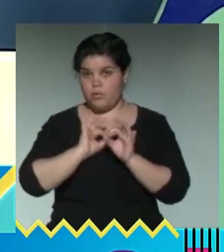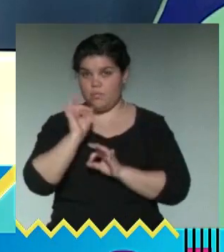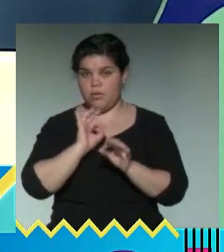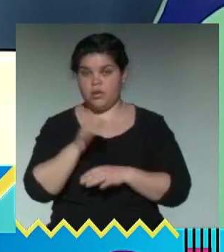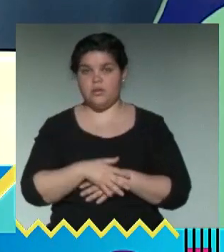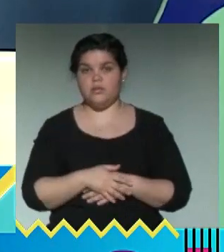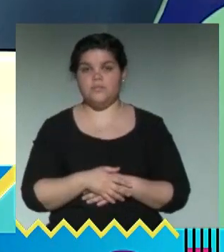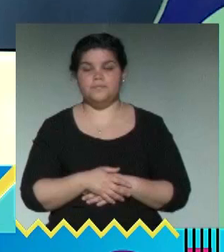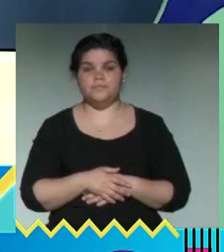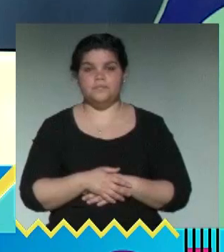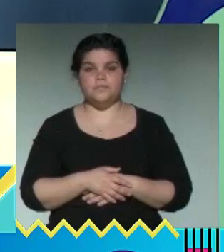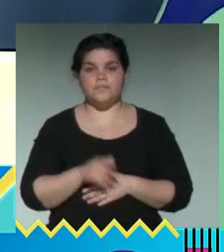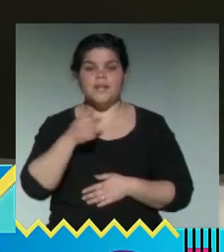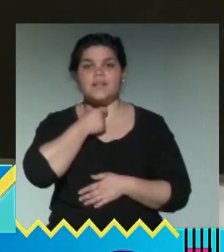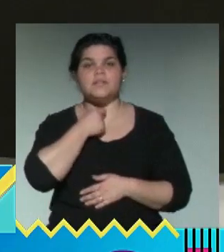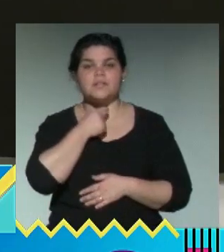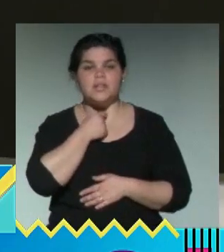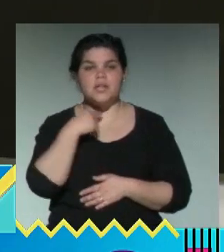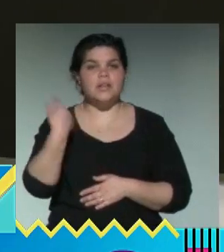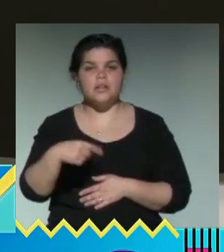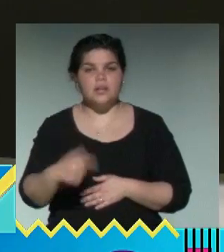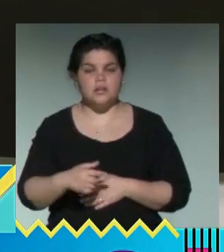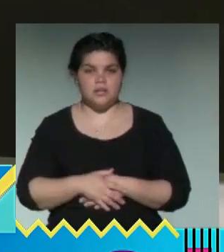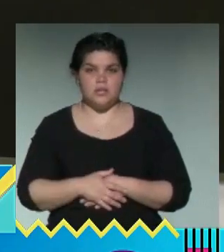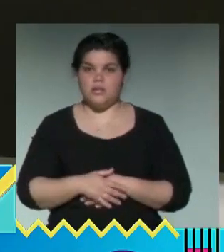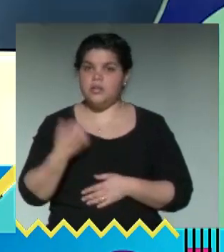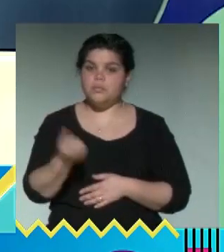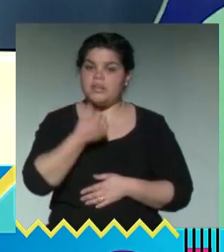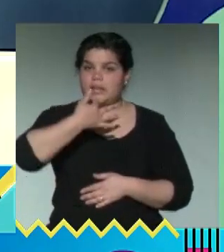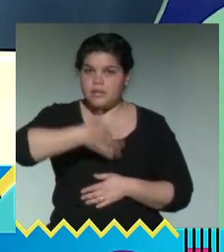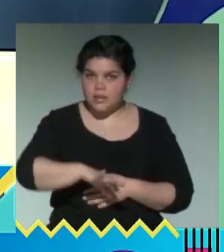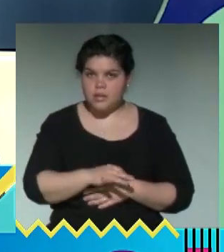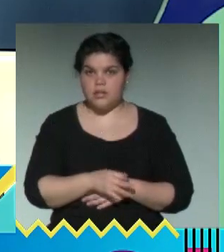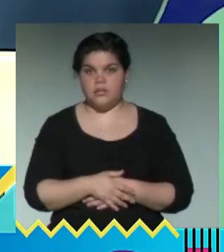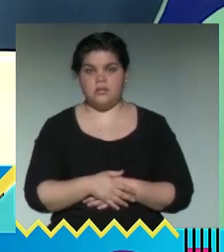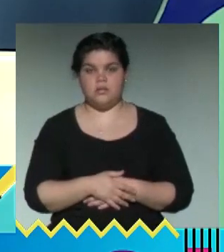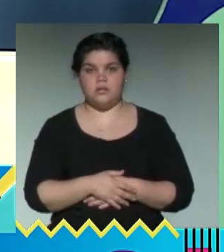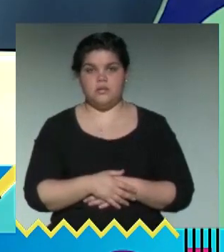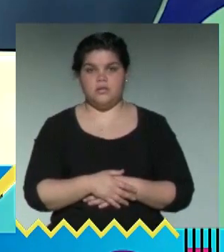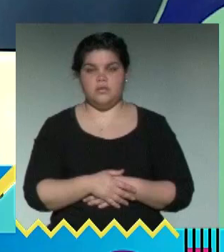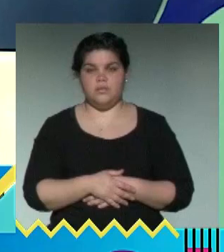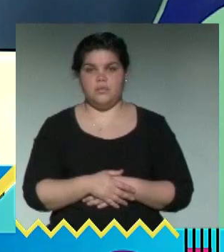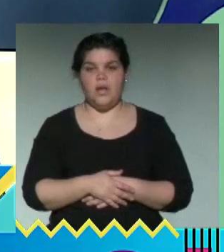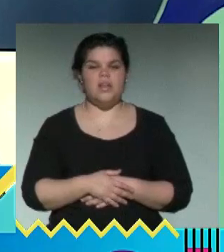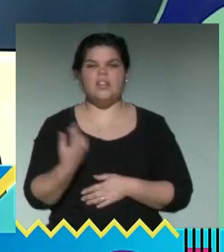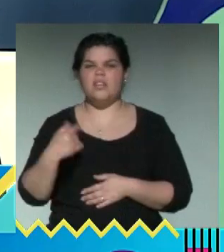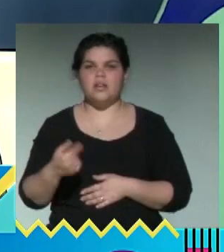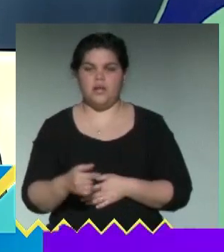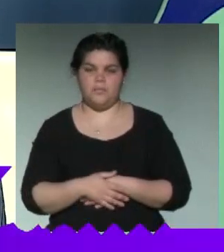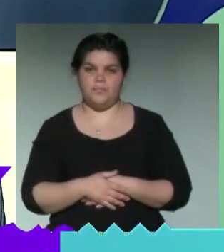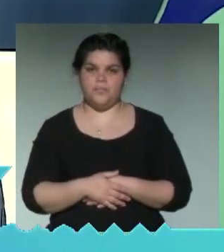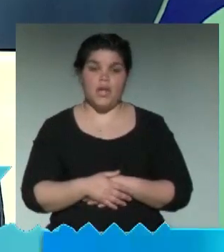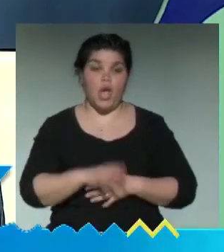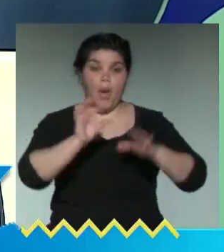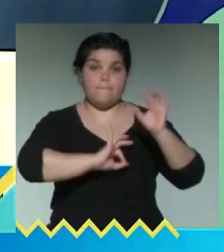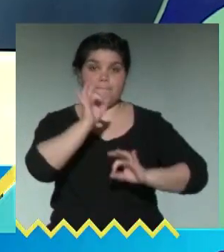proyecto, es llegar a la concientización. O sea, tener en cuenta que los problemas de afuera, que traerlos